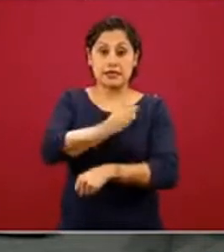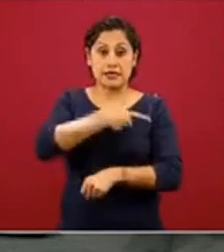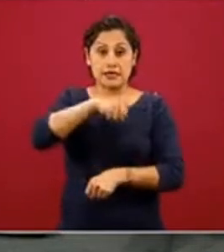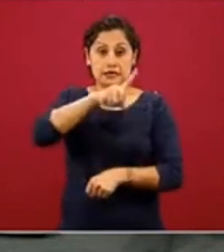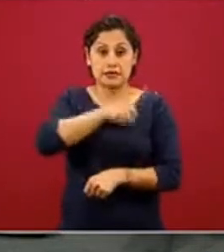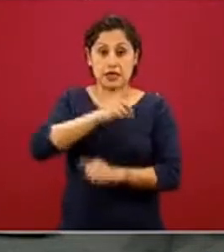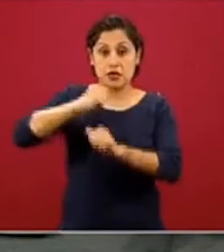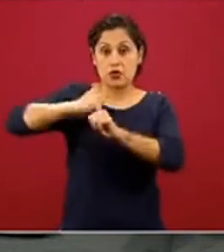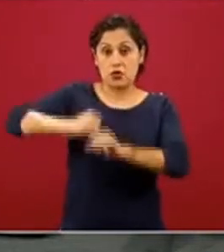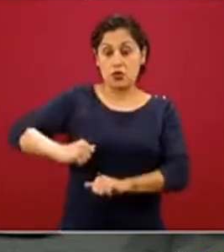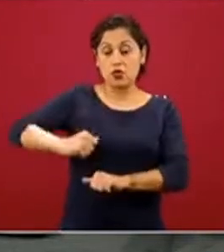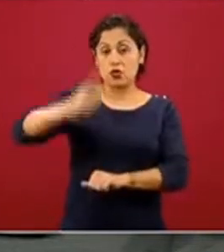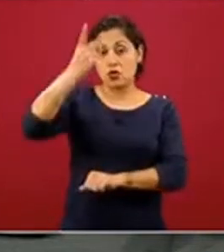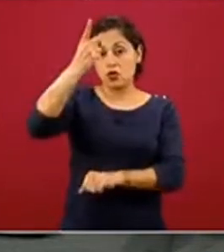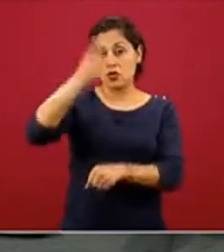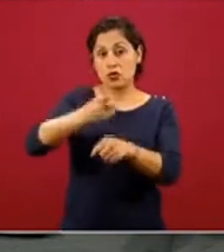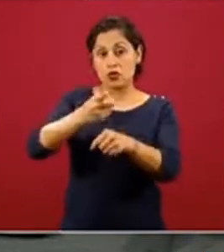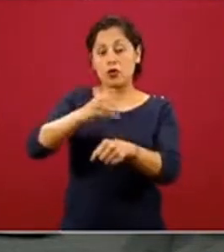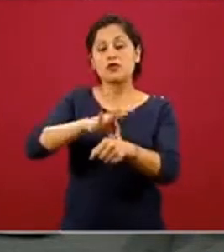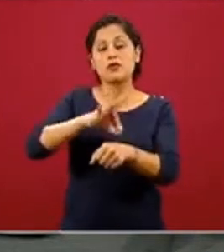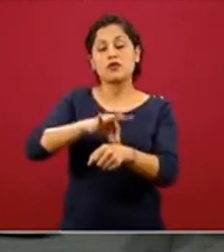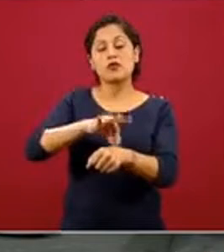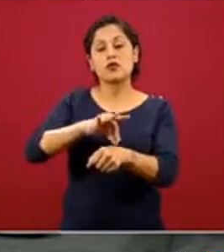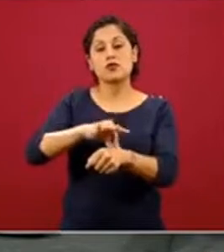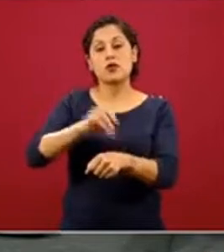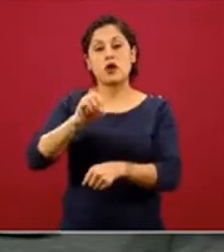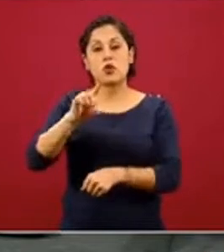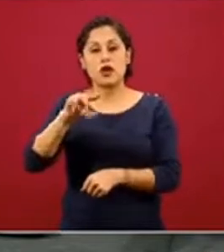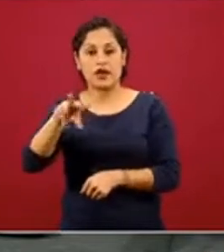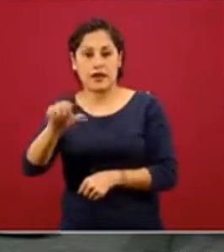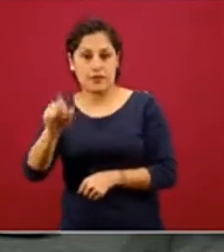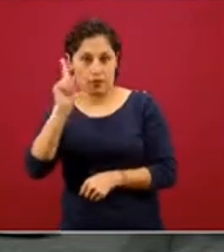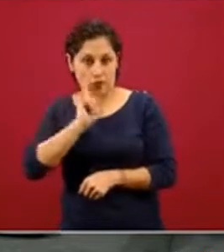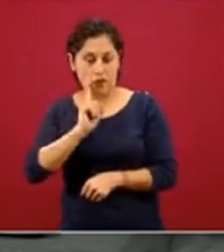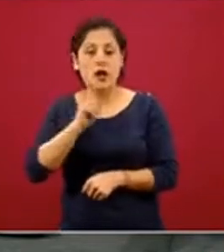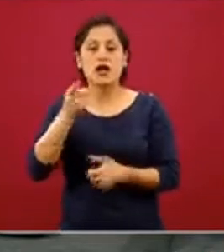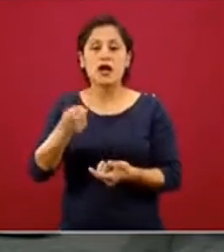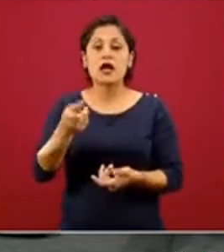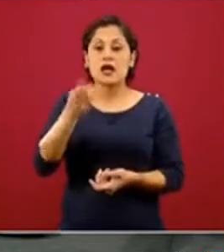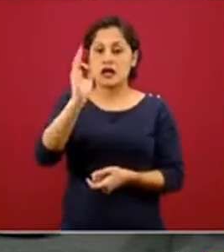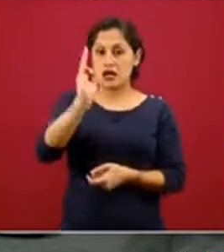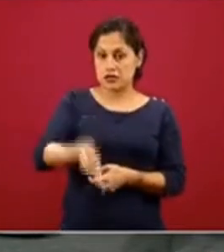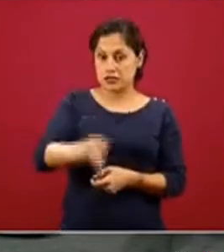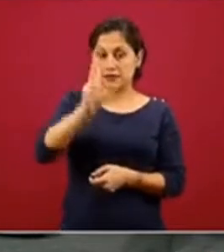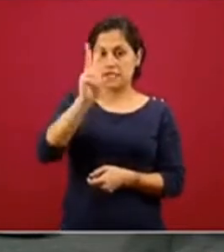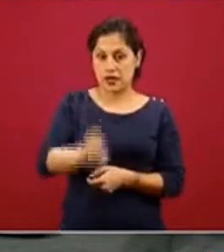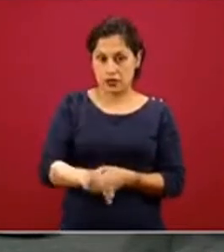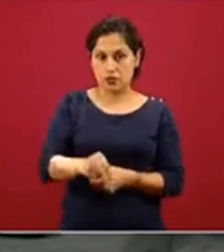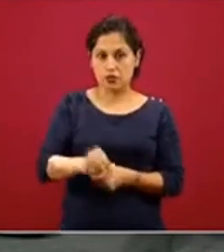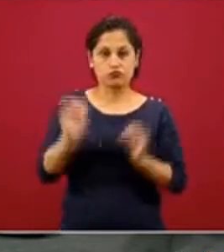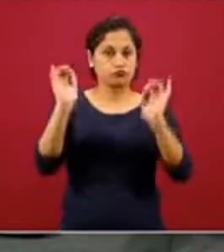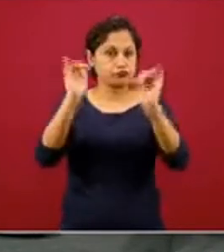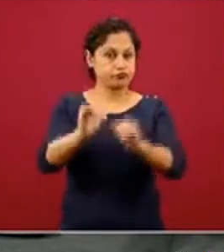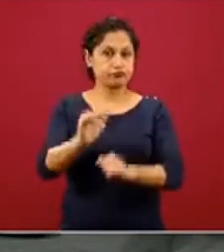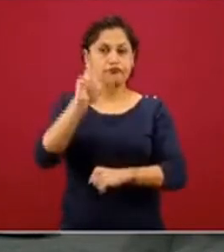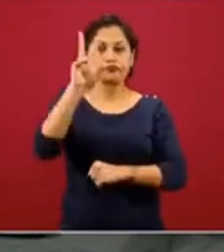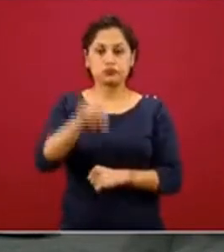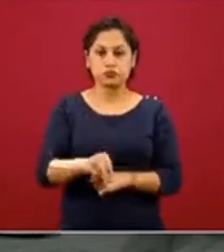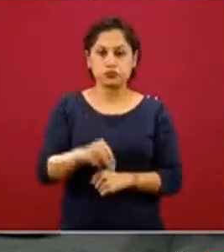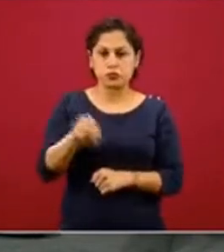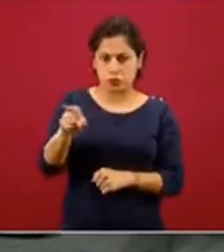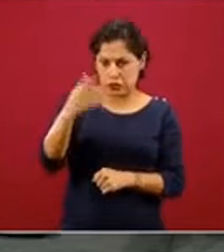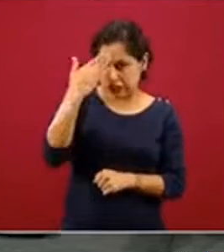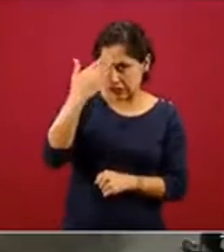doctora Oliva, que no está permitiendo este evento. ¿Le ha comentado algo al respecto? ¿Hay alguna información que nos pueda No